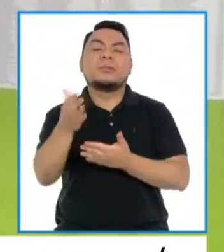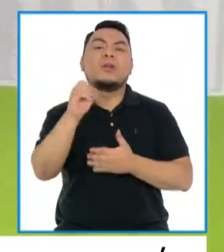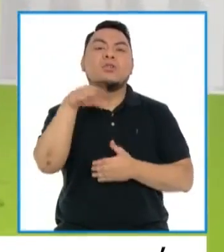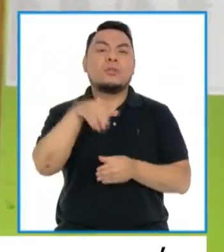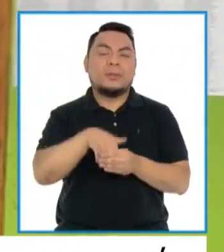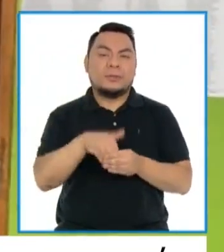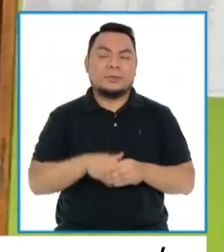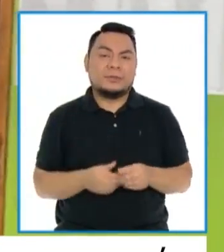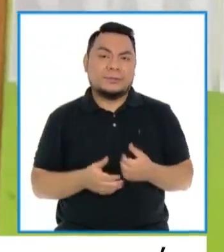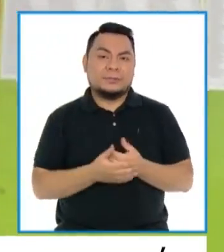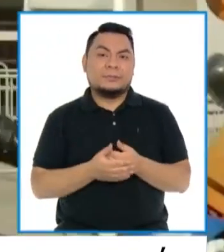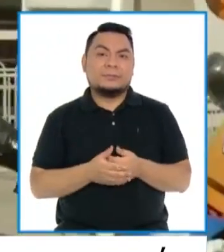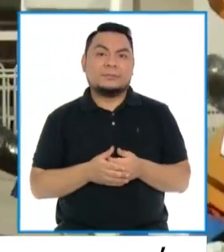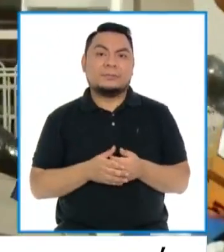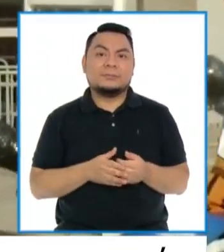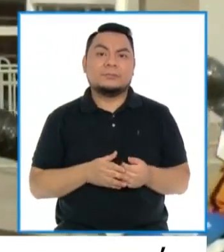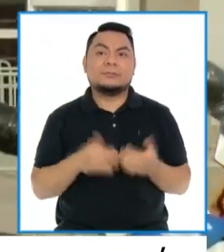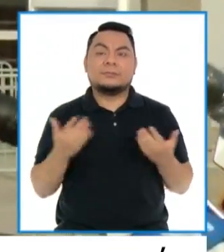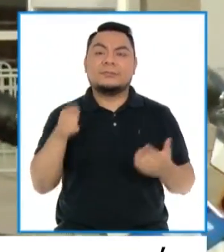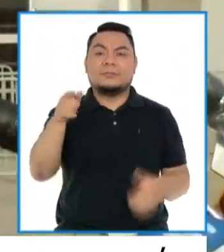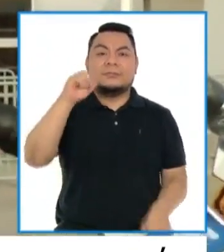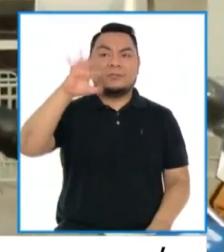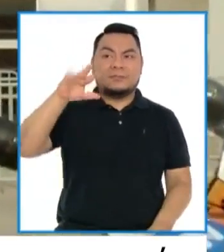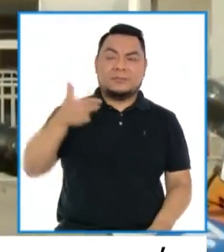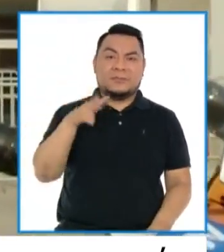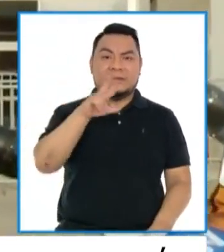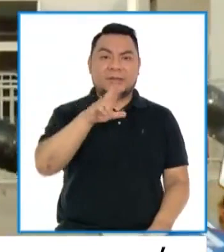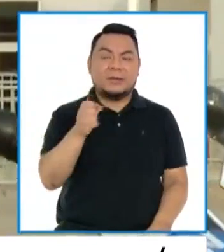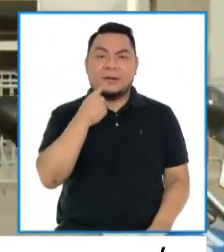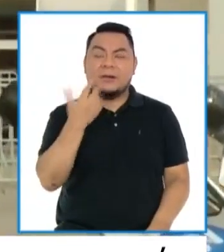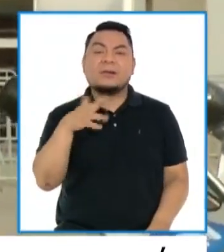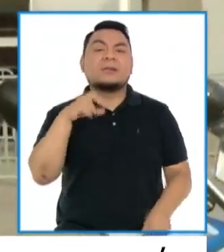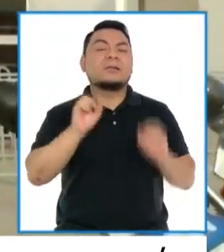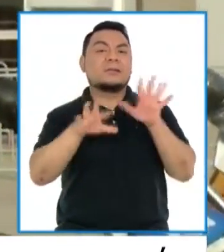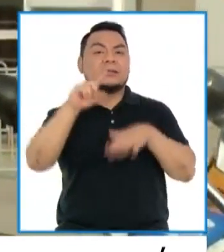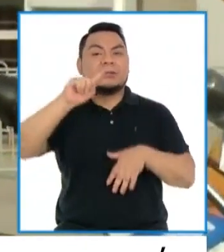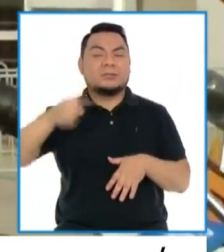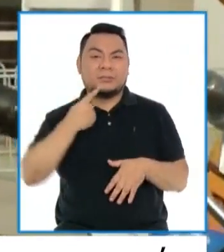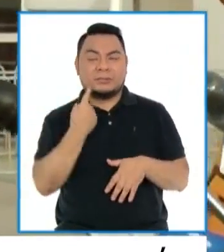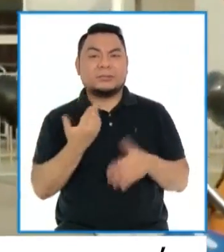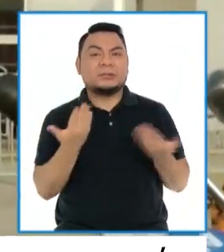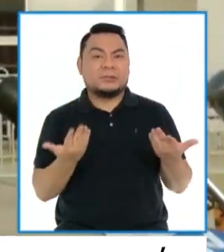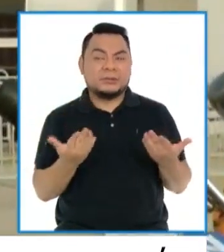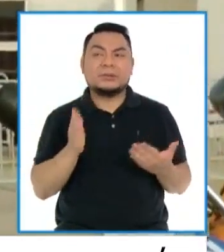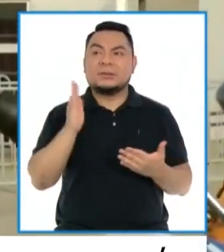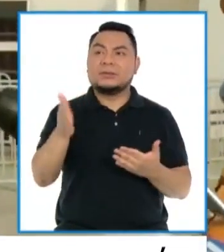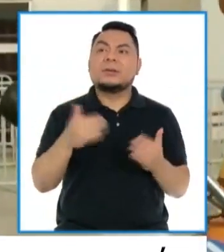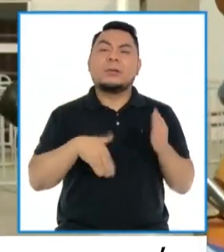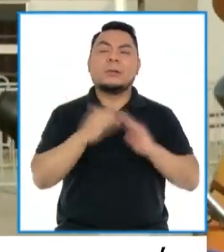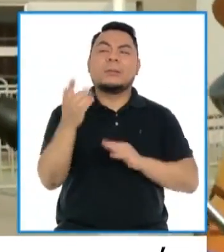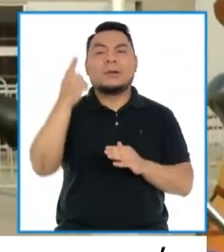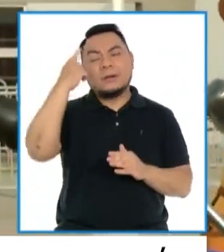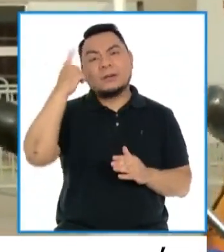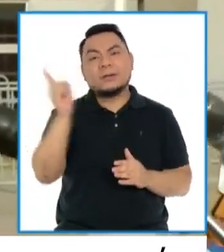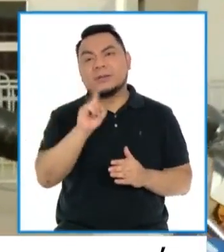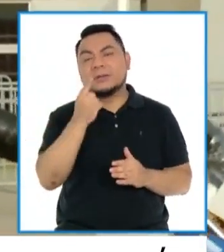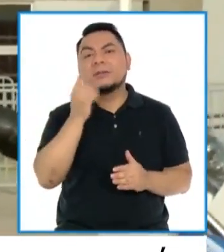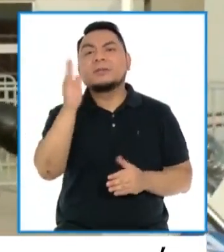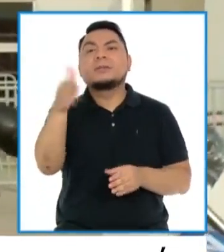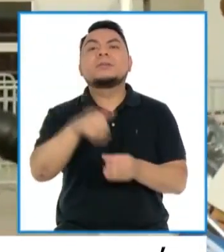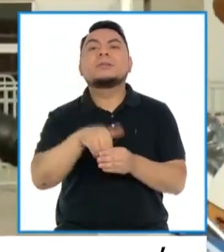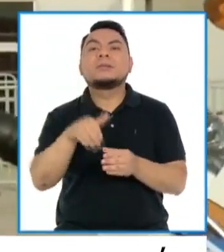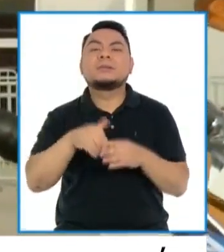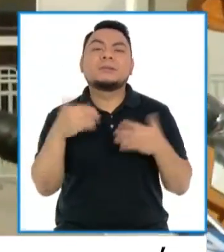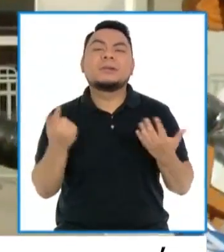OMPE. Hemos pasado de 5.300 a casi 12.000 locales de votación. Lo más seguro es que no vayas a votar